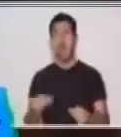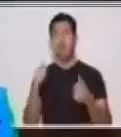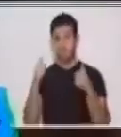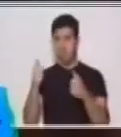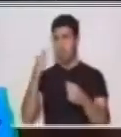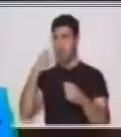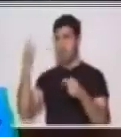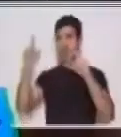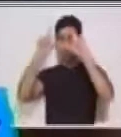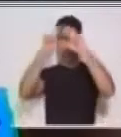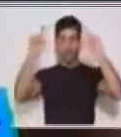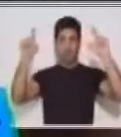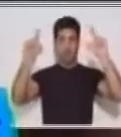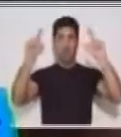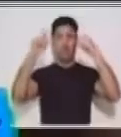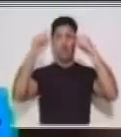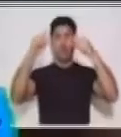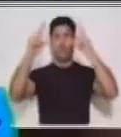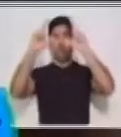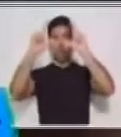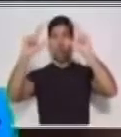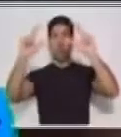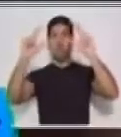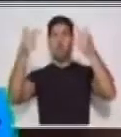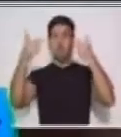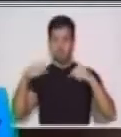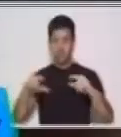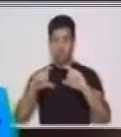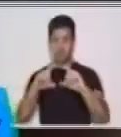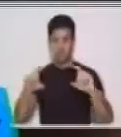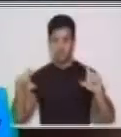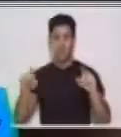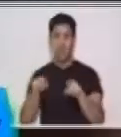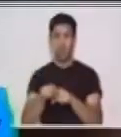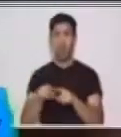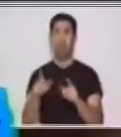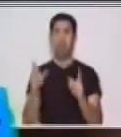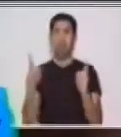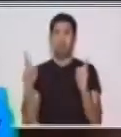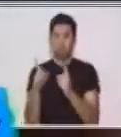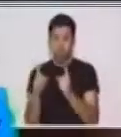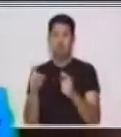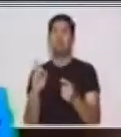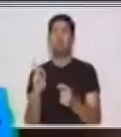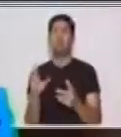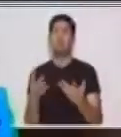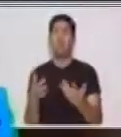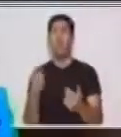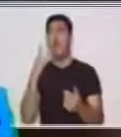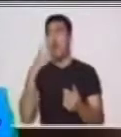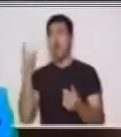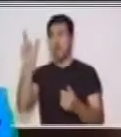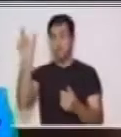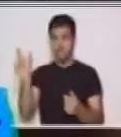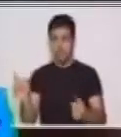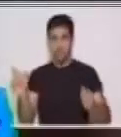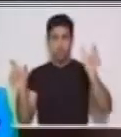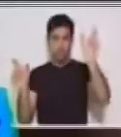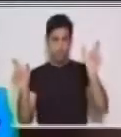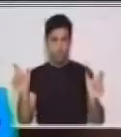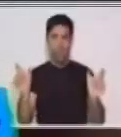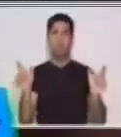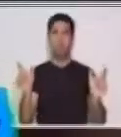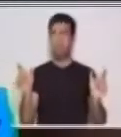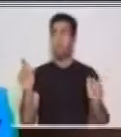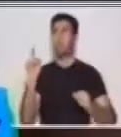uno acá y el otro acá. ¿Sí? Y los pequeños, que son de 5 por 2, son los que están a un lado. Entonces a